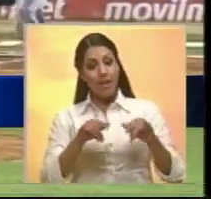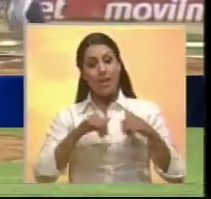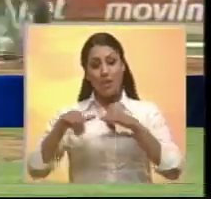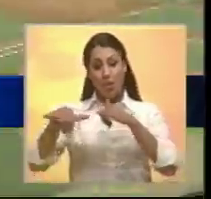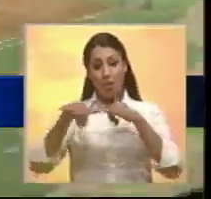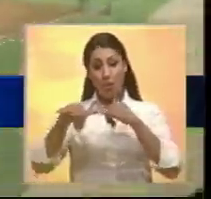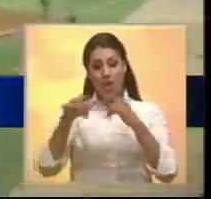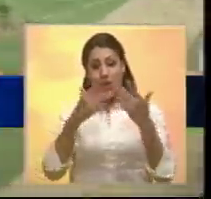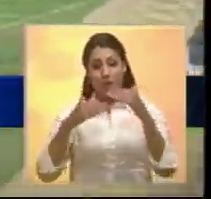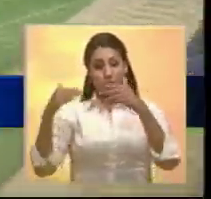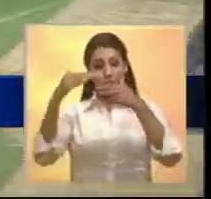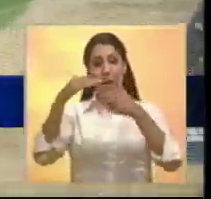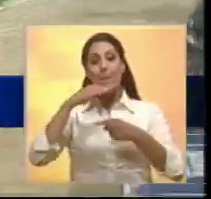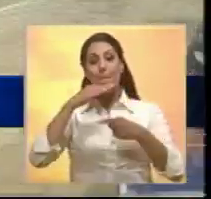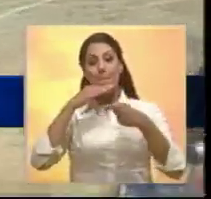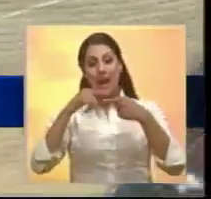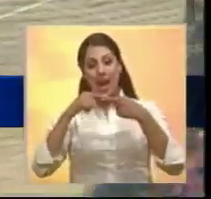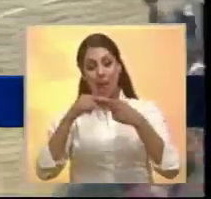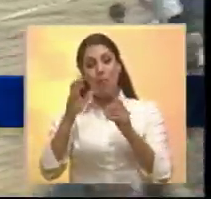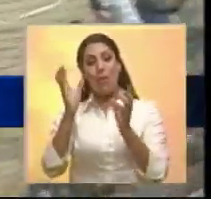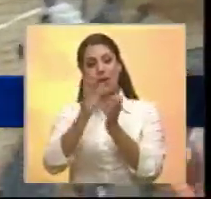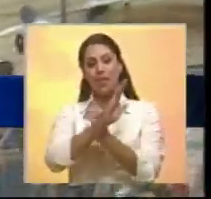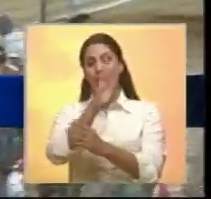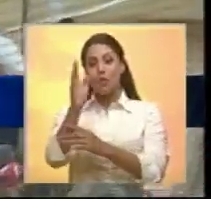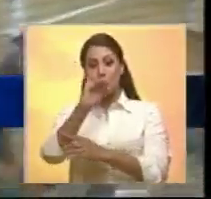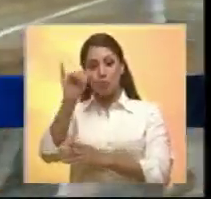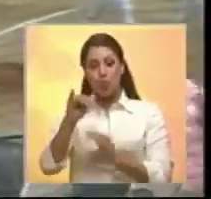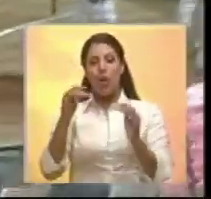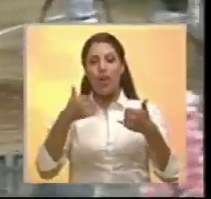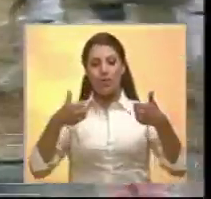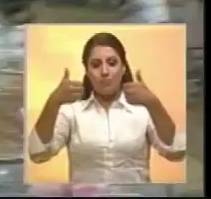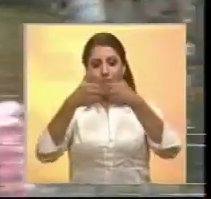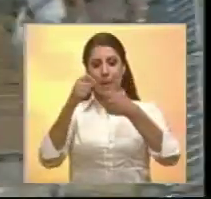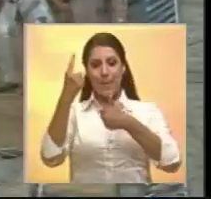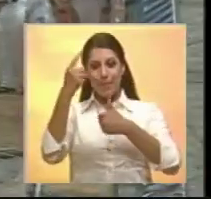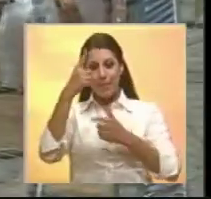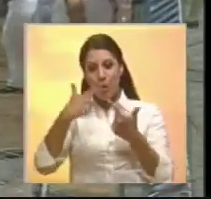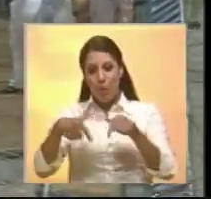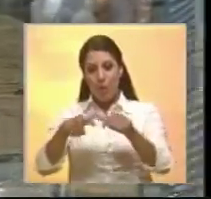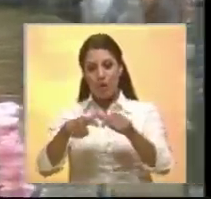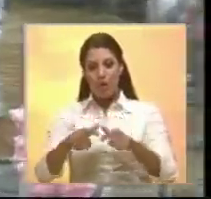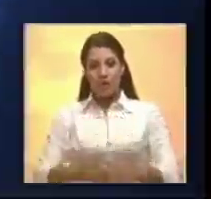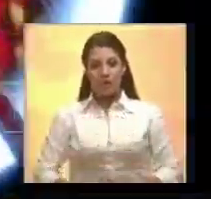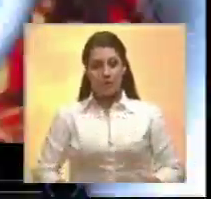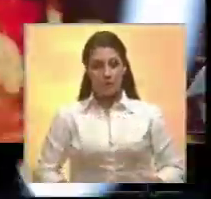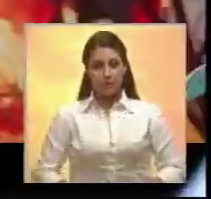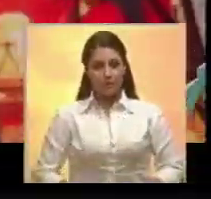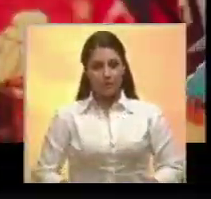Igualados en la cima, Bravos alcanza a Zulia en el primer lugar.